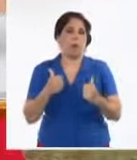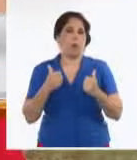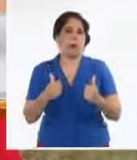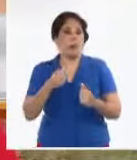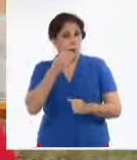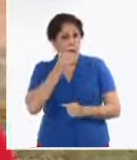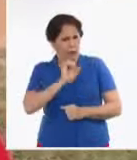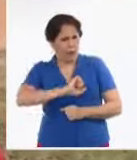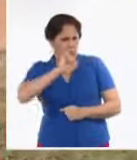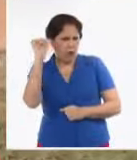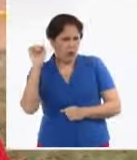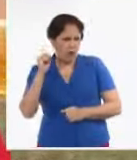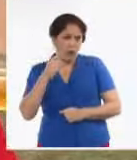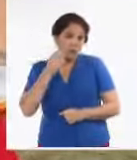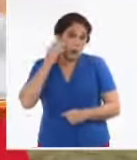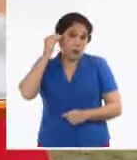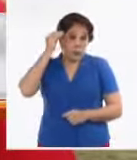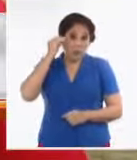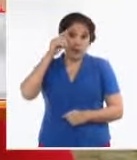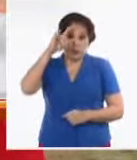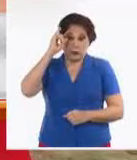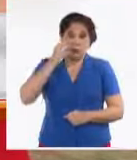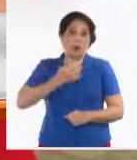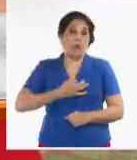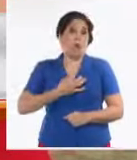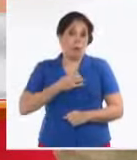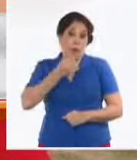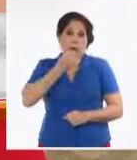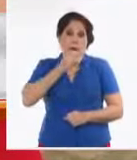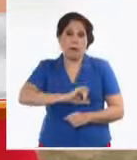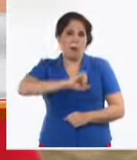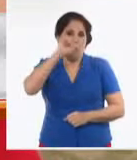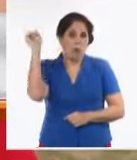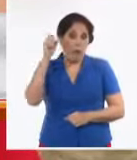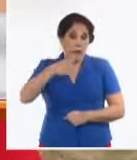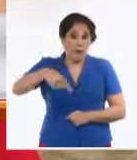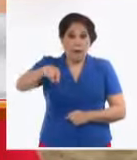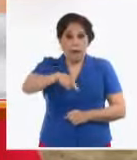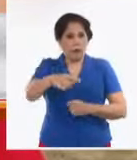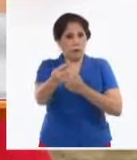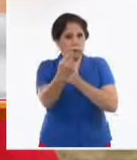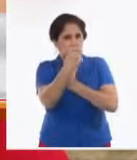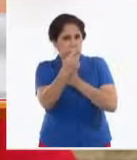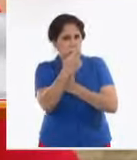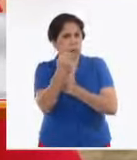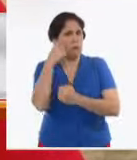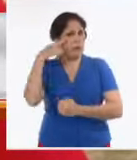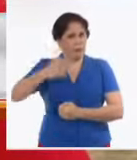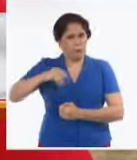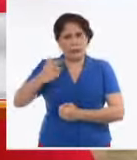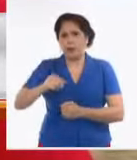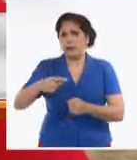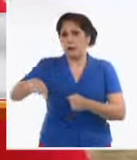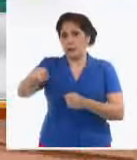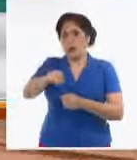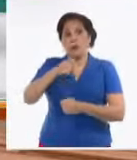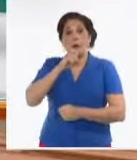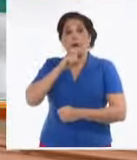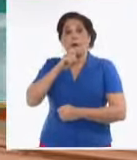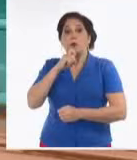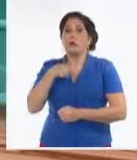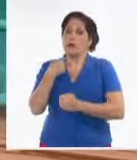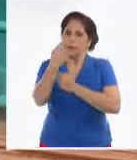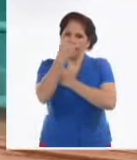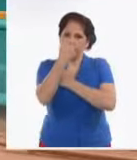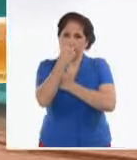algo. Defensivamente, a ver, el colectivo de profesores se han comportado bien con nosotros, han trabajado las eficiencias que hemos tenido.